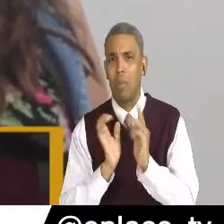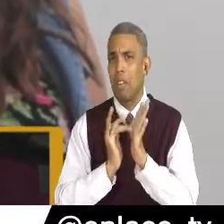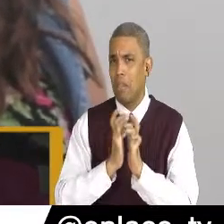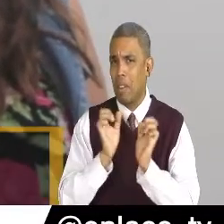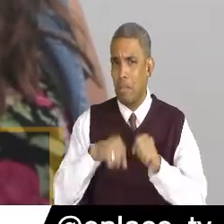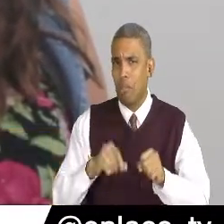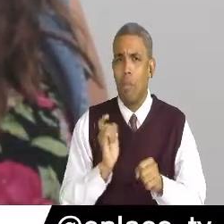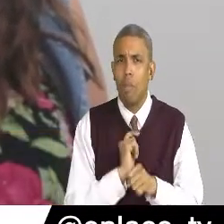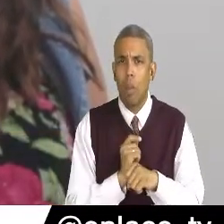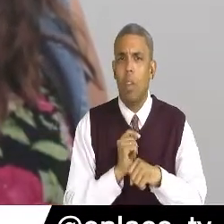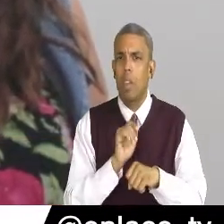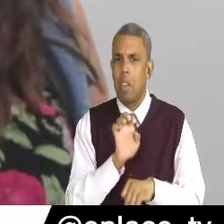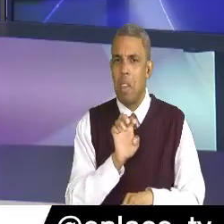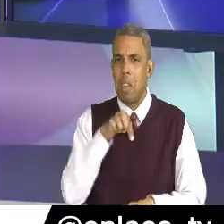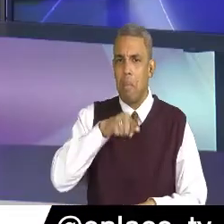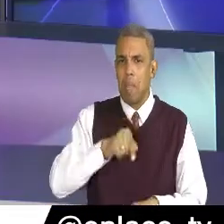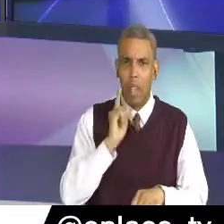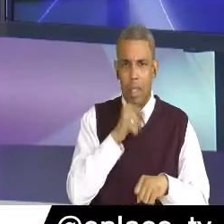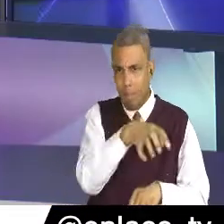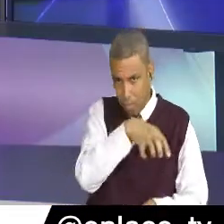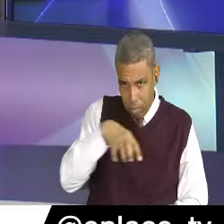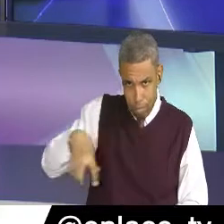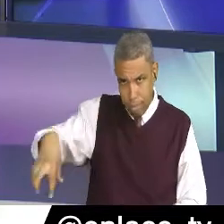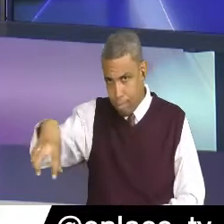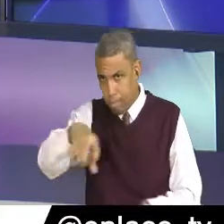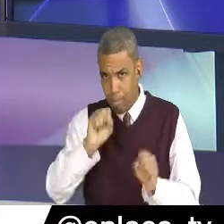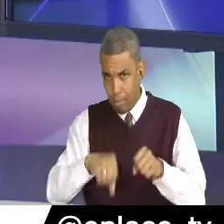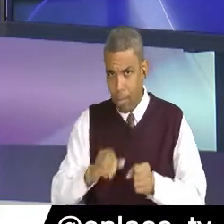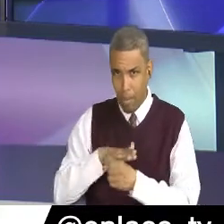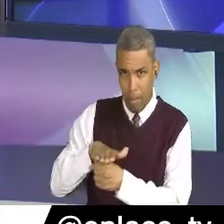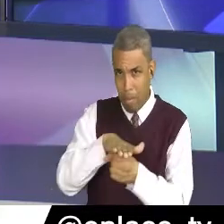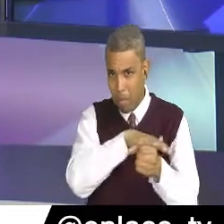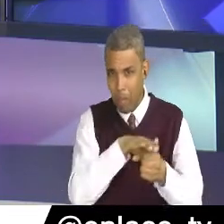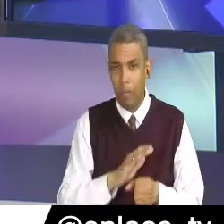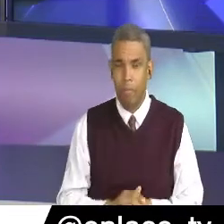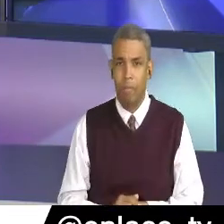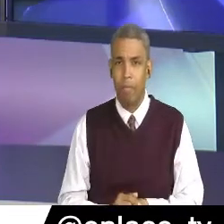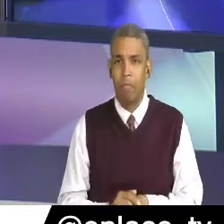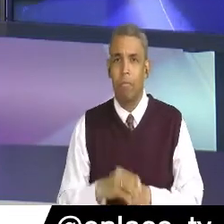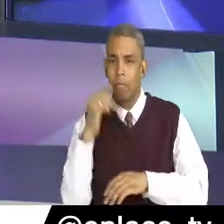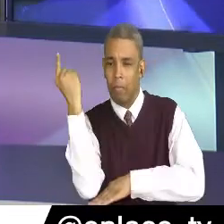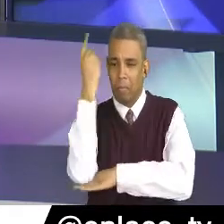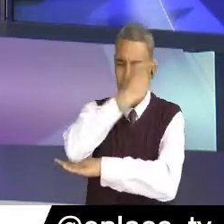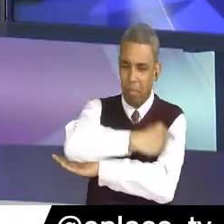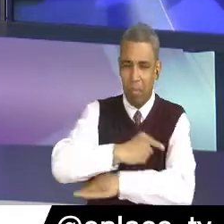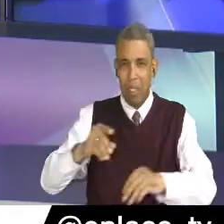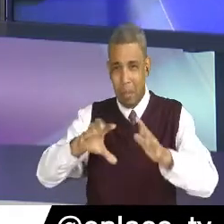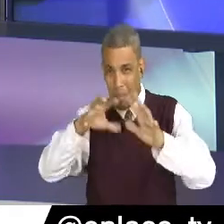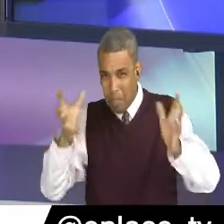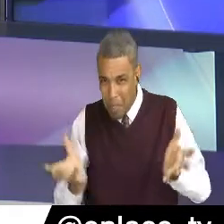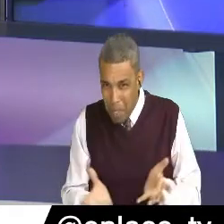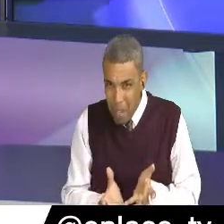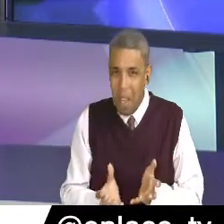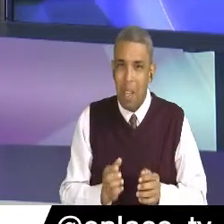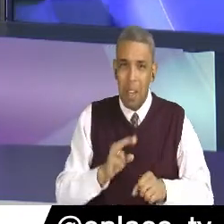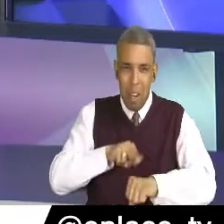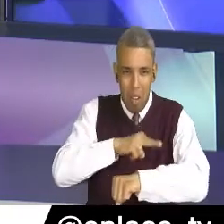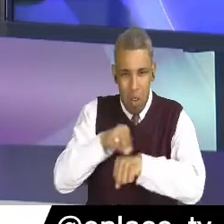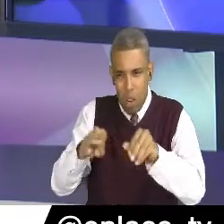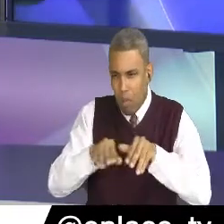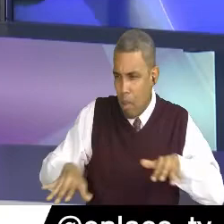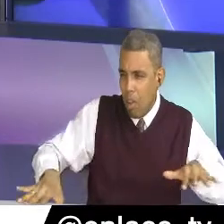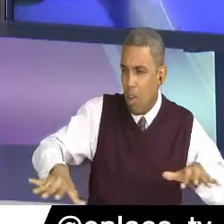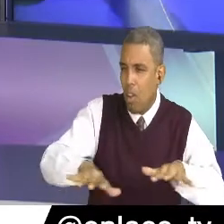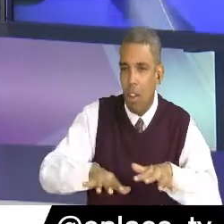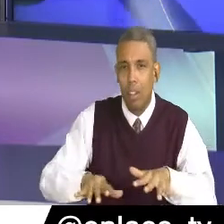puestos de salud del puerto petrolero. Y para celebrar el Día de la Tierra, la Administración Municipal adelantó jornada ambiental y de